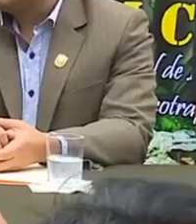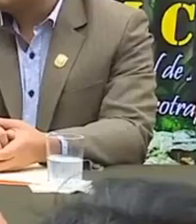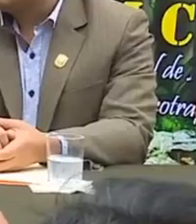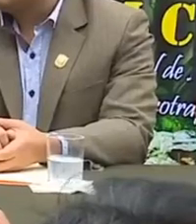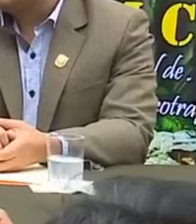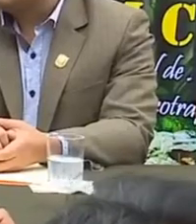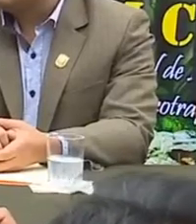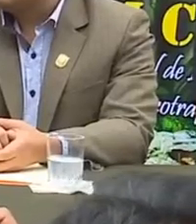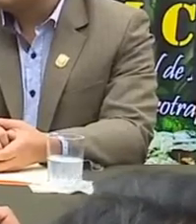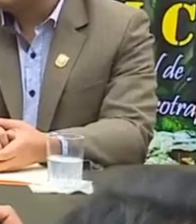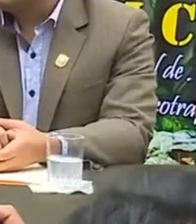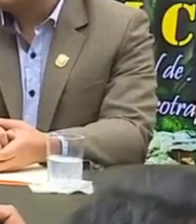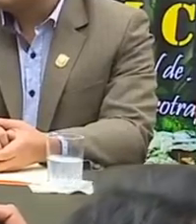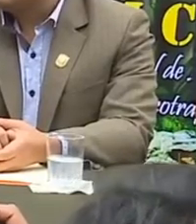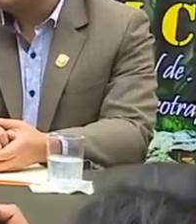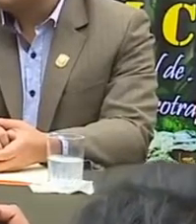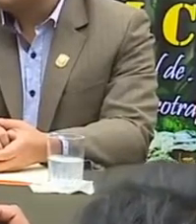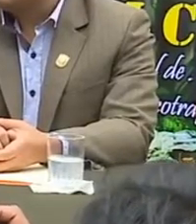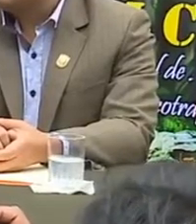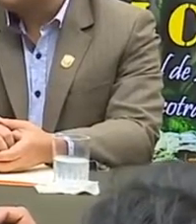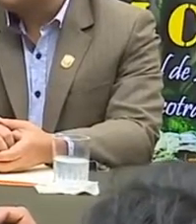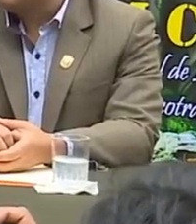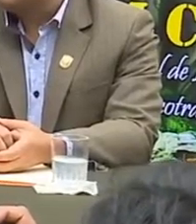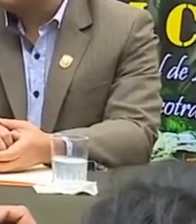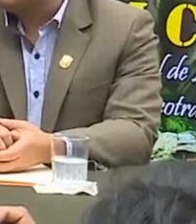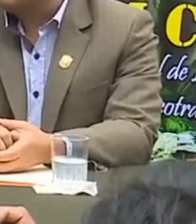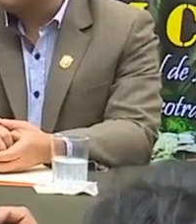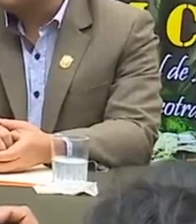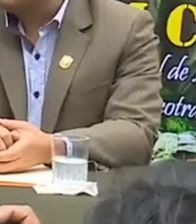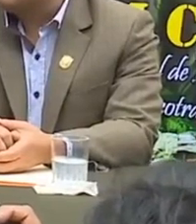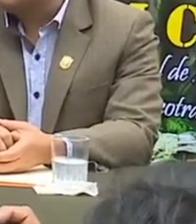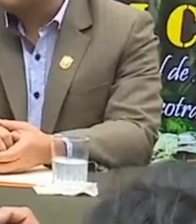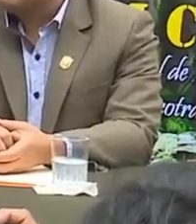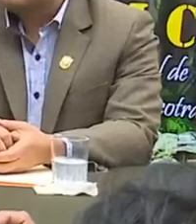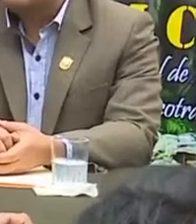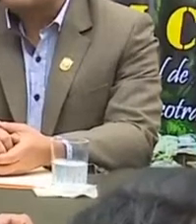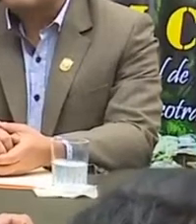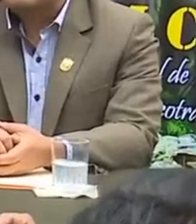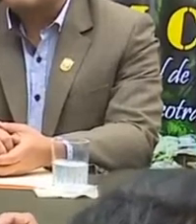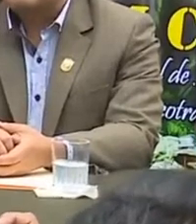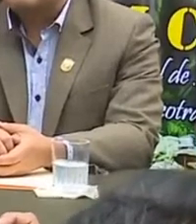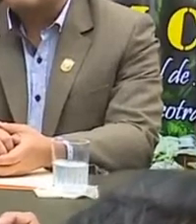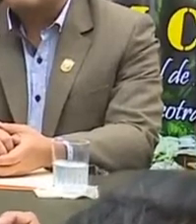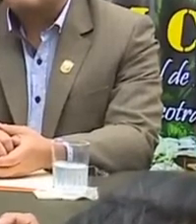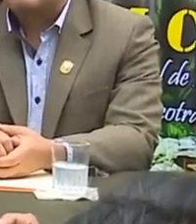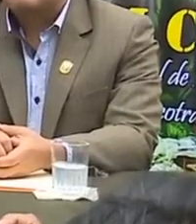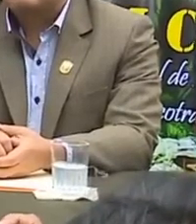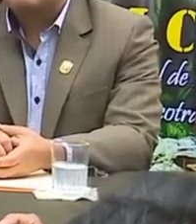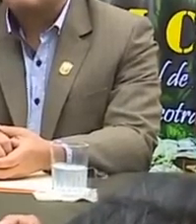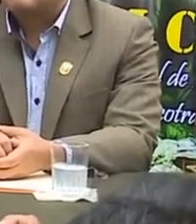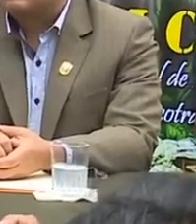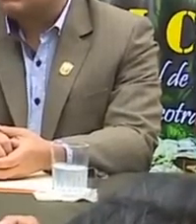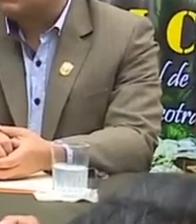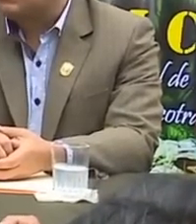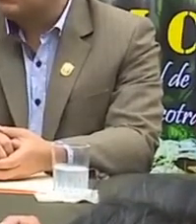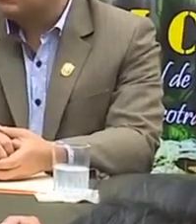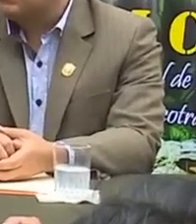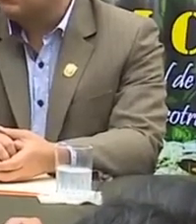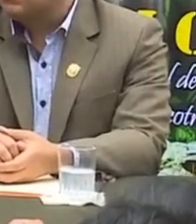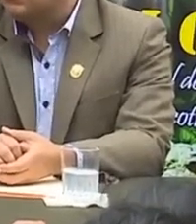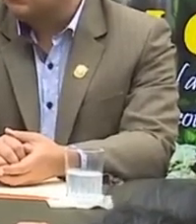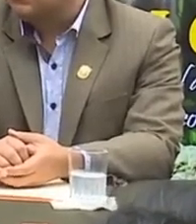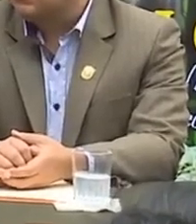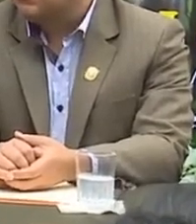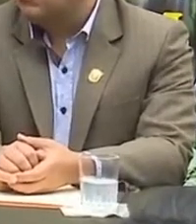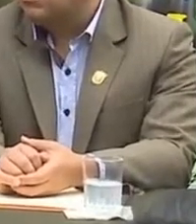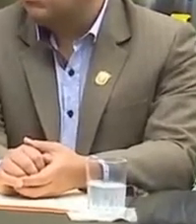Gracias amigos de Bolivia TV, comentarles que nos hemos trasladado hasta la FEDCN acá en la Ciudad del Alto, específicamente en el obelisco de la urbe alteña, en donde el ministro de gobierno,